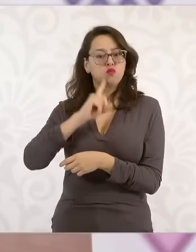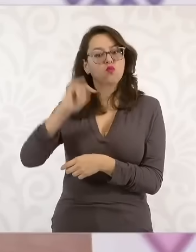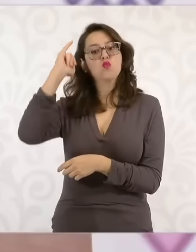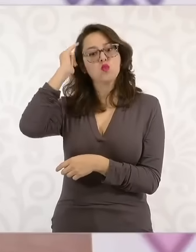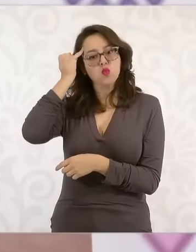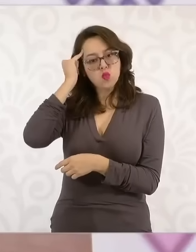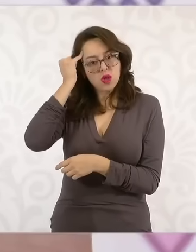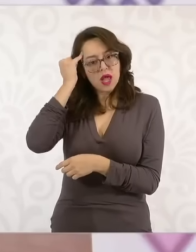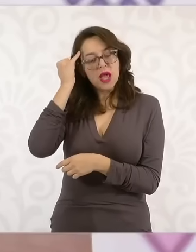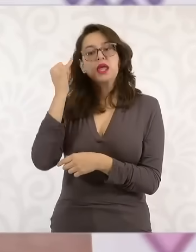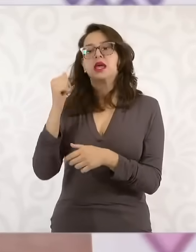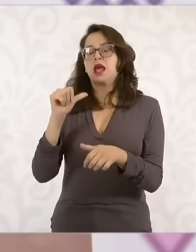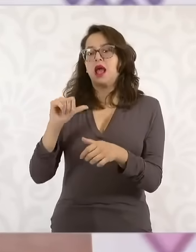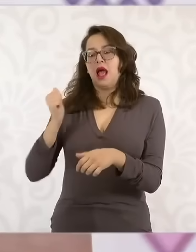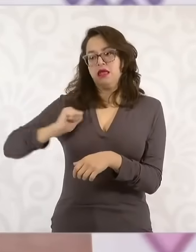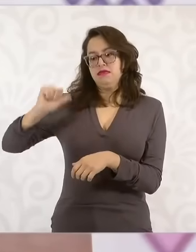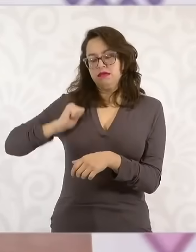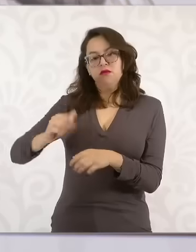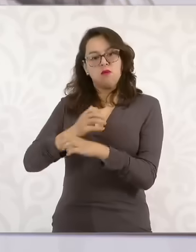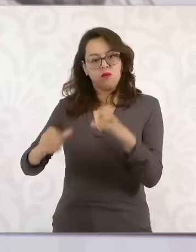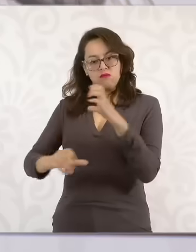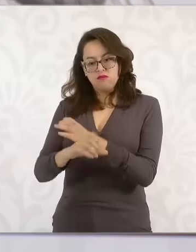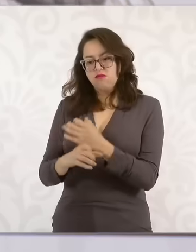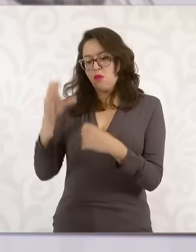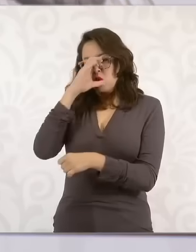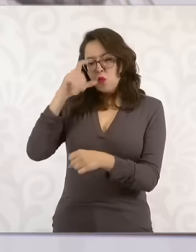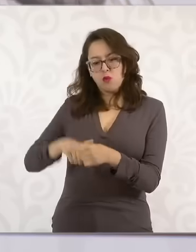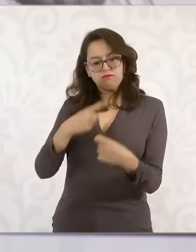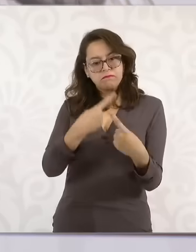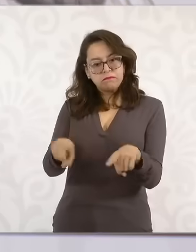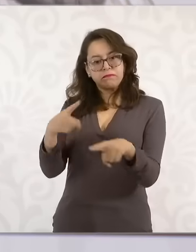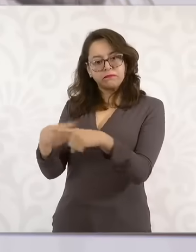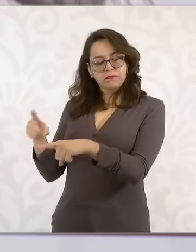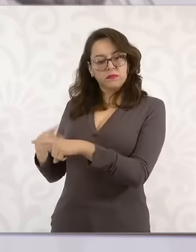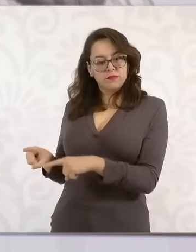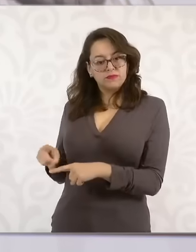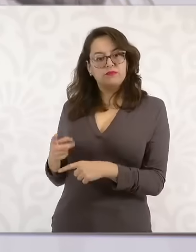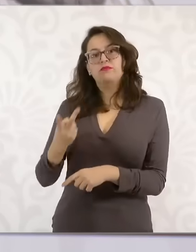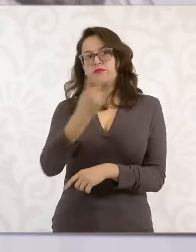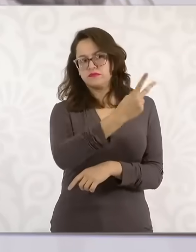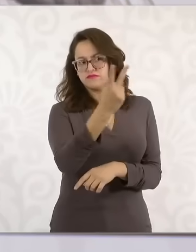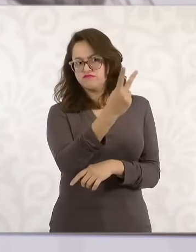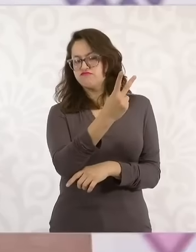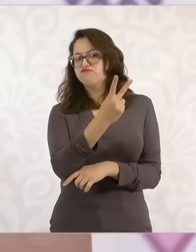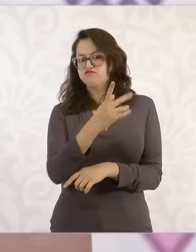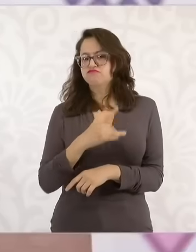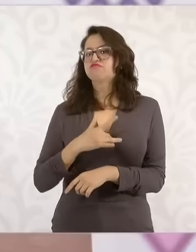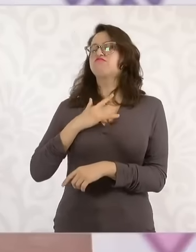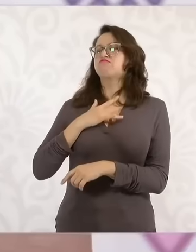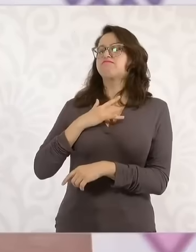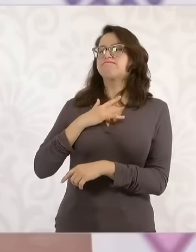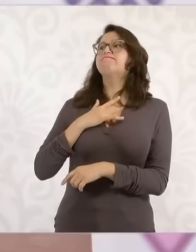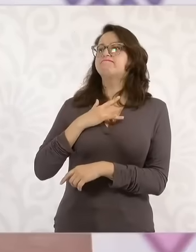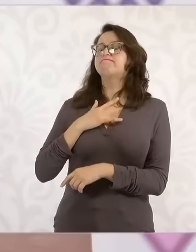indígenas como de piezas arqueológicas de distintas culturas, civilizaciones, hicieron un